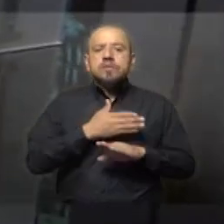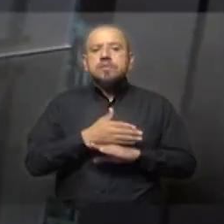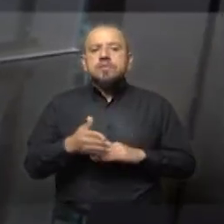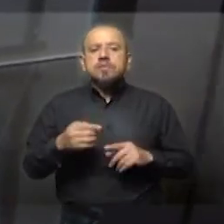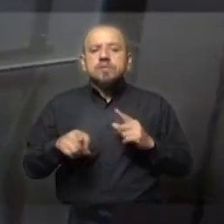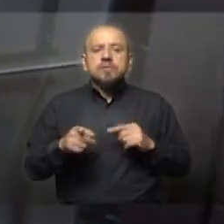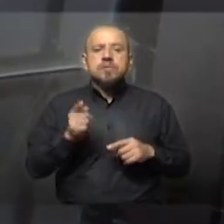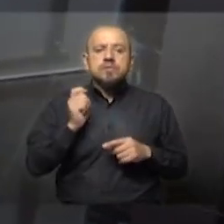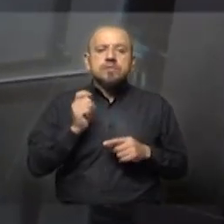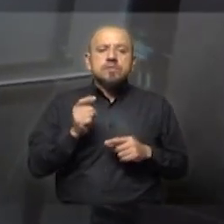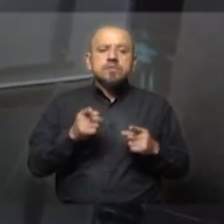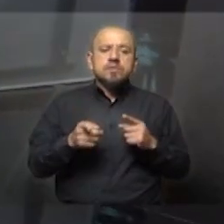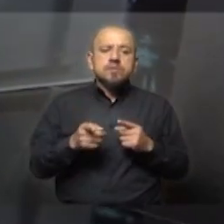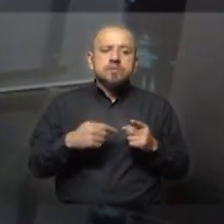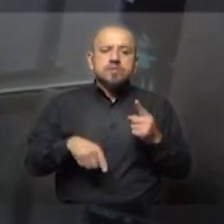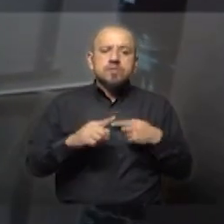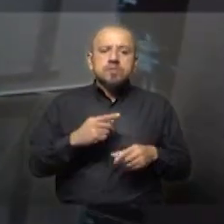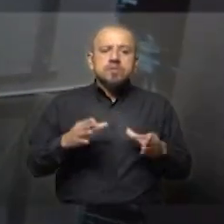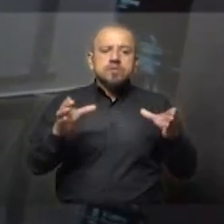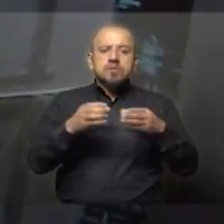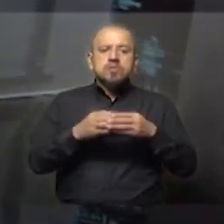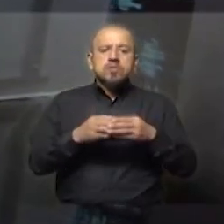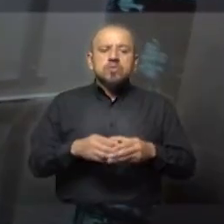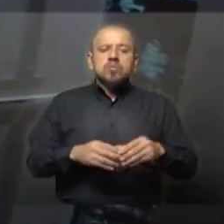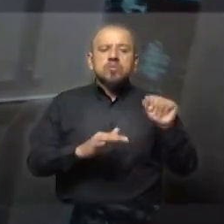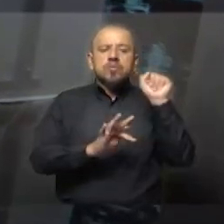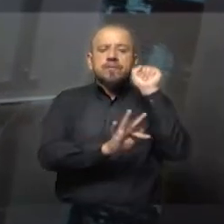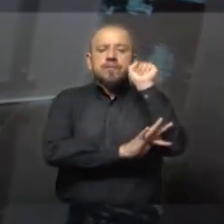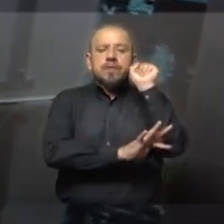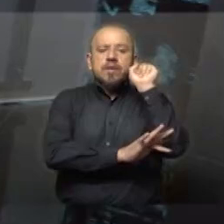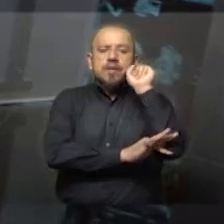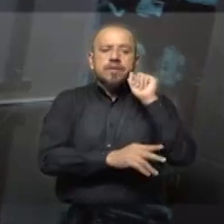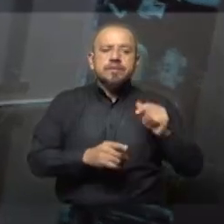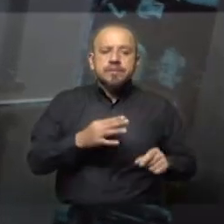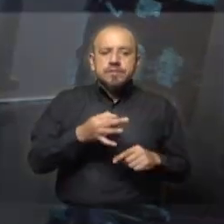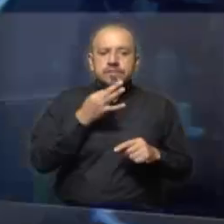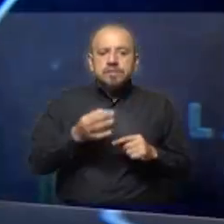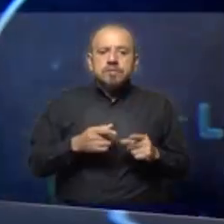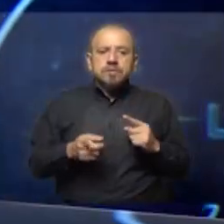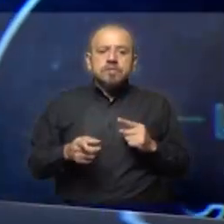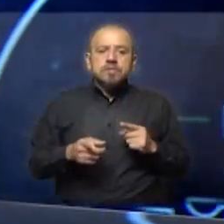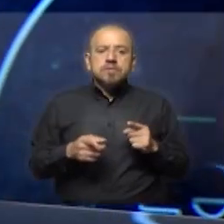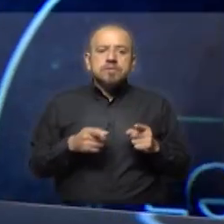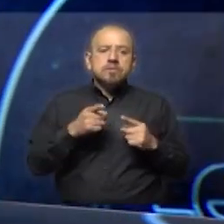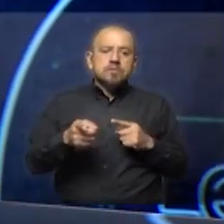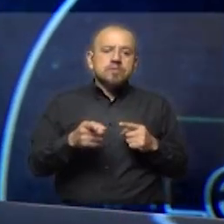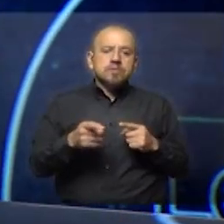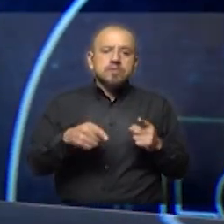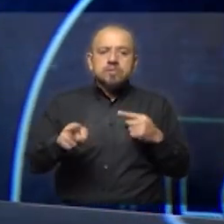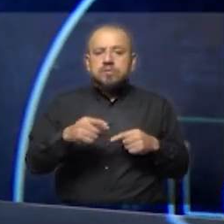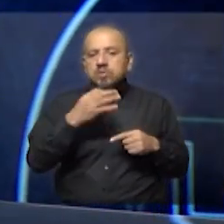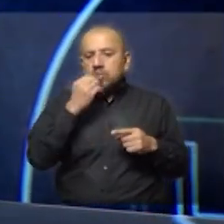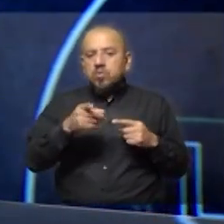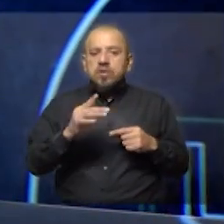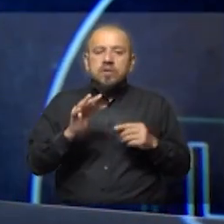viene dada por Quienes no integran el movimiento feminista y que se atreven Desde allí a decir Bueno Este es un buen